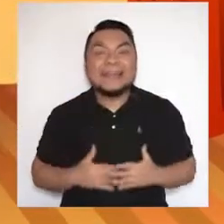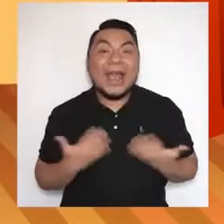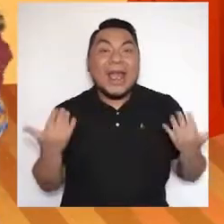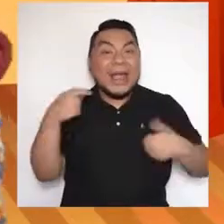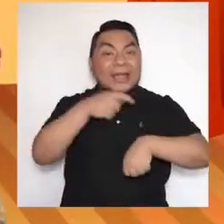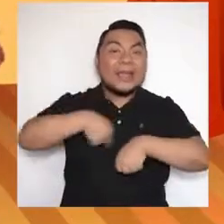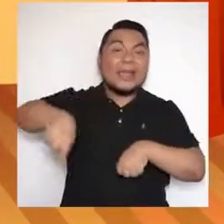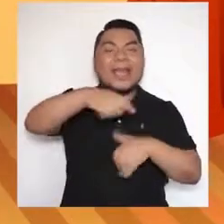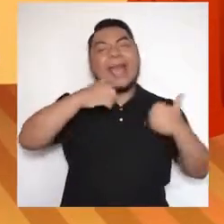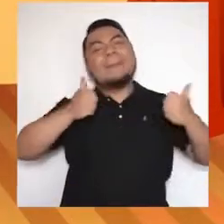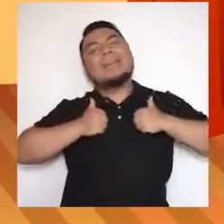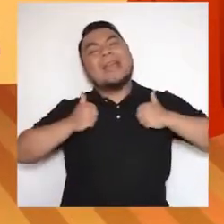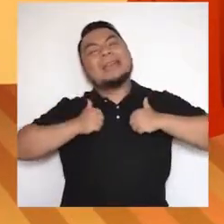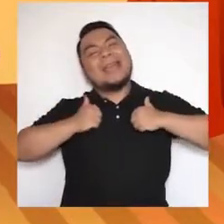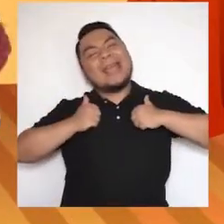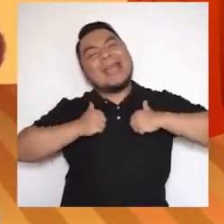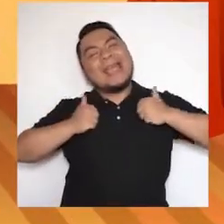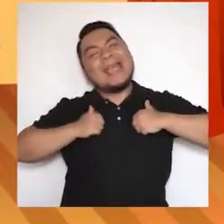¡Modo